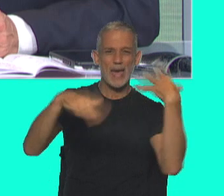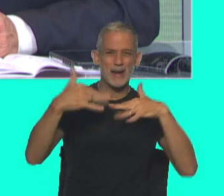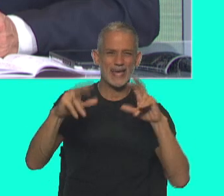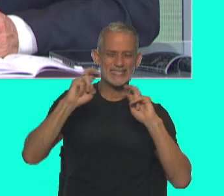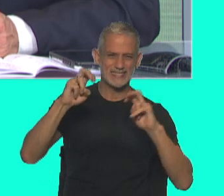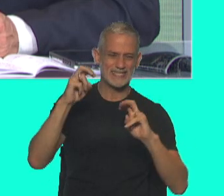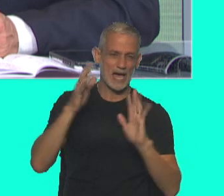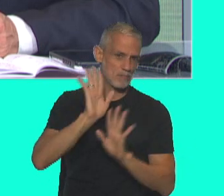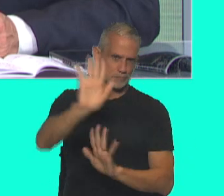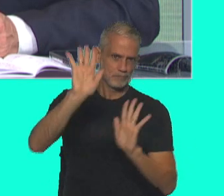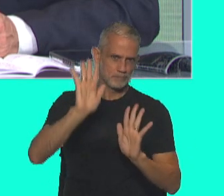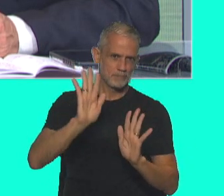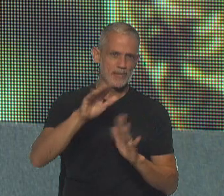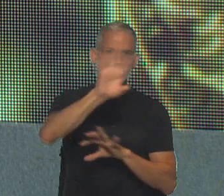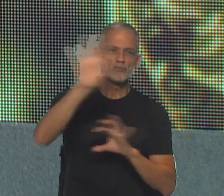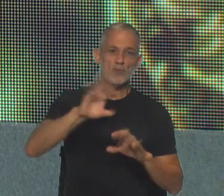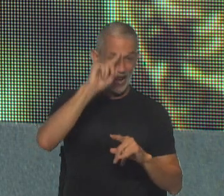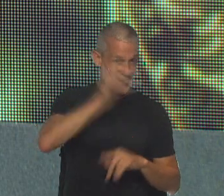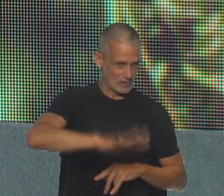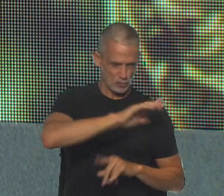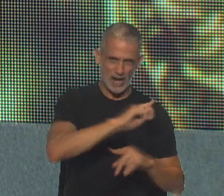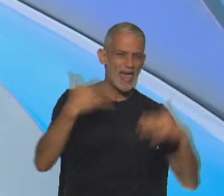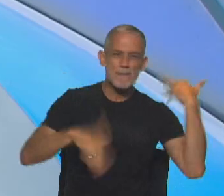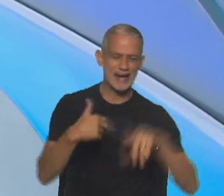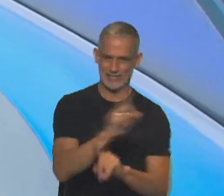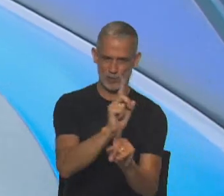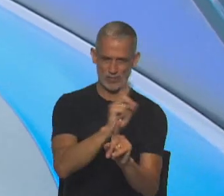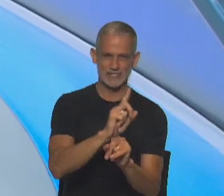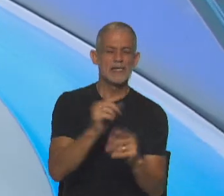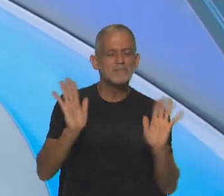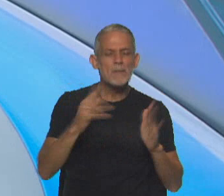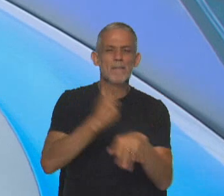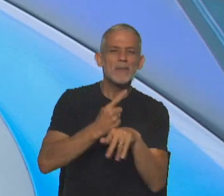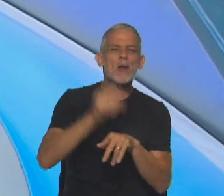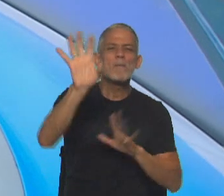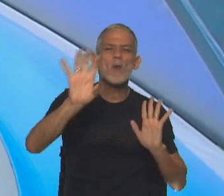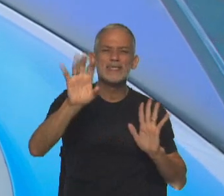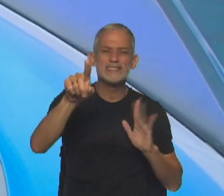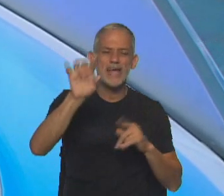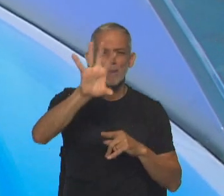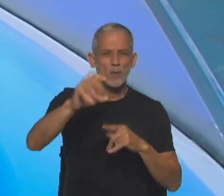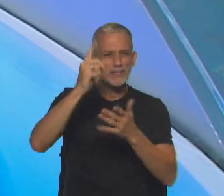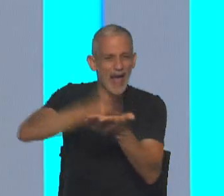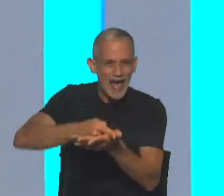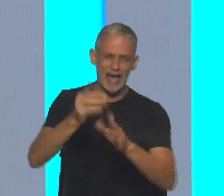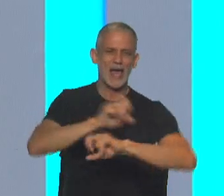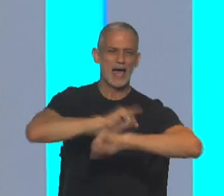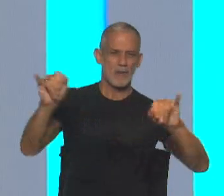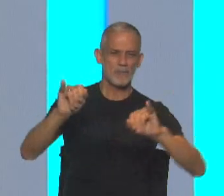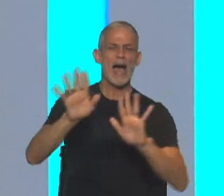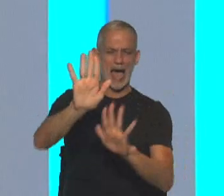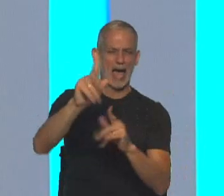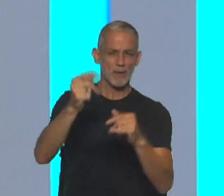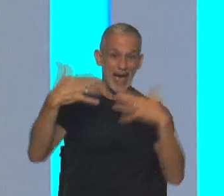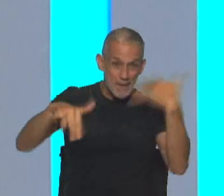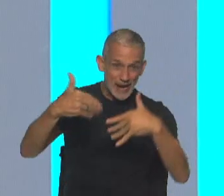agropecuaria y En qué zonas no sería a nivel nacional no se va a tratar que sea primero la provincia después hacerle coincidir con